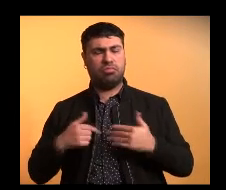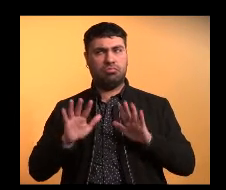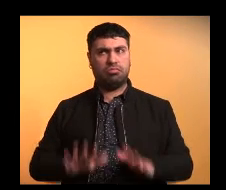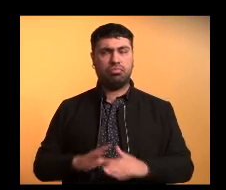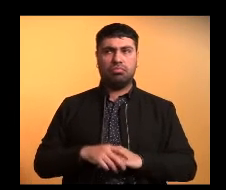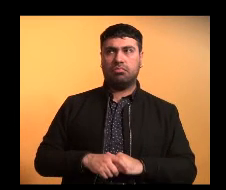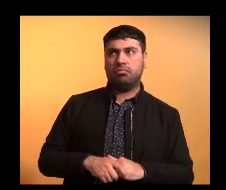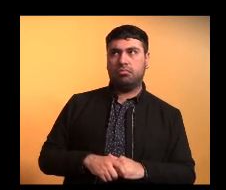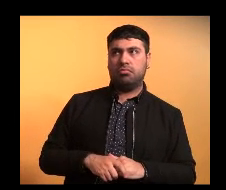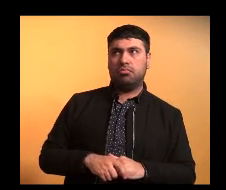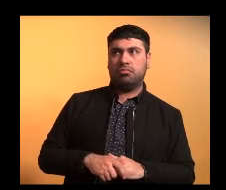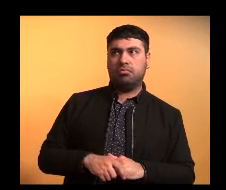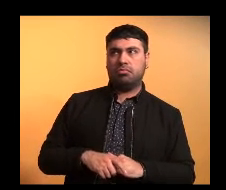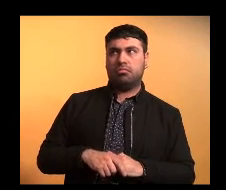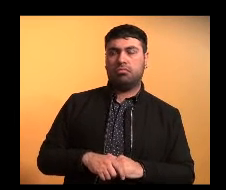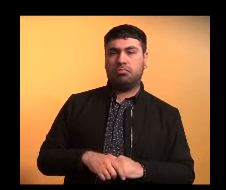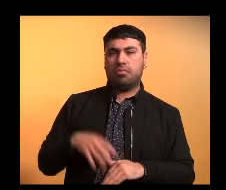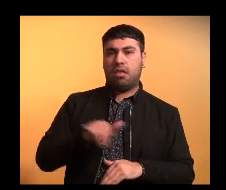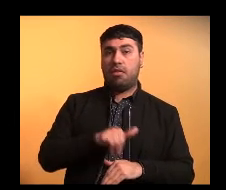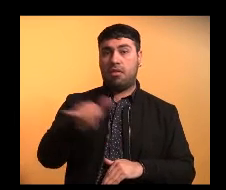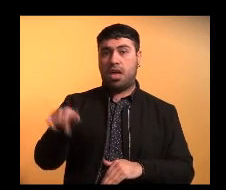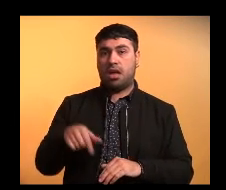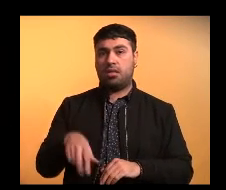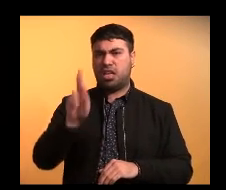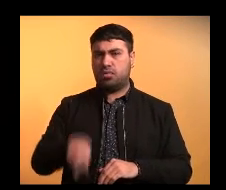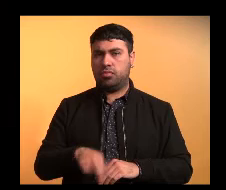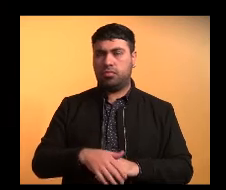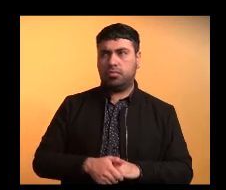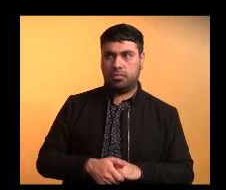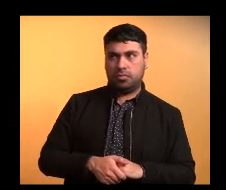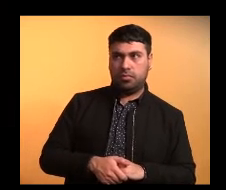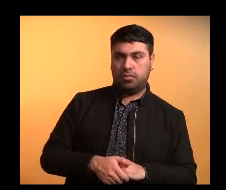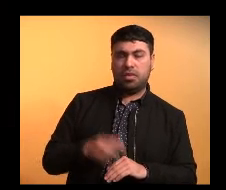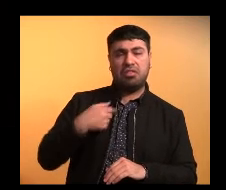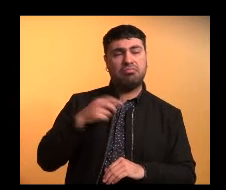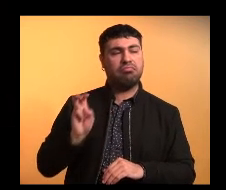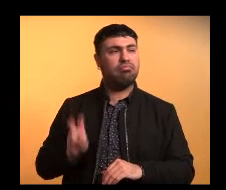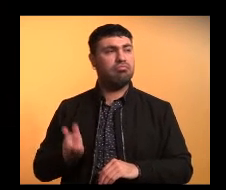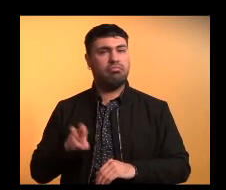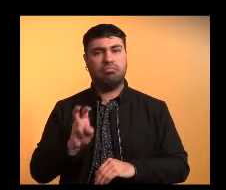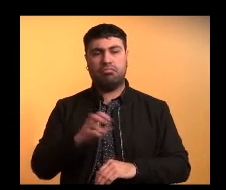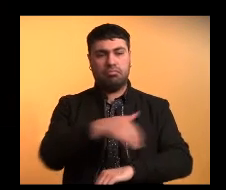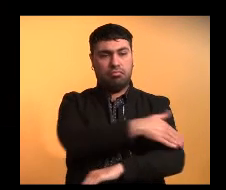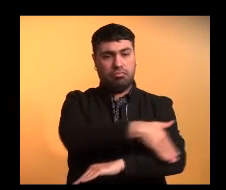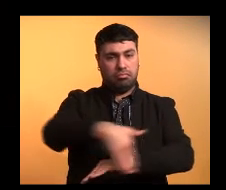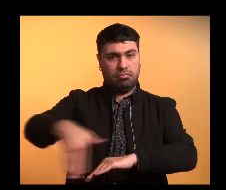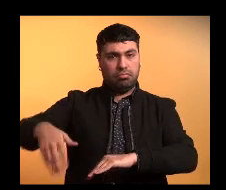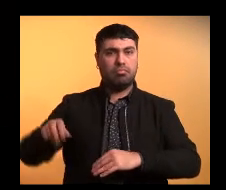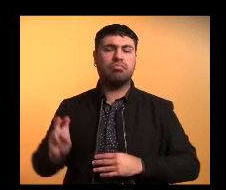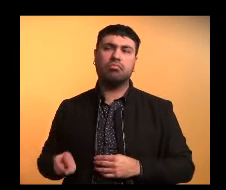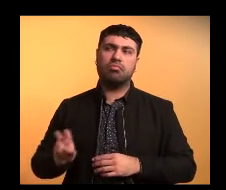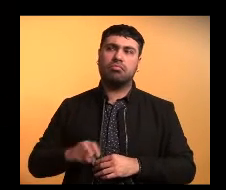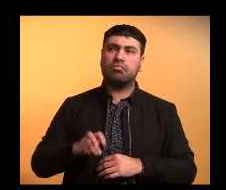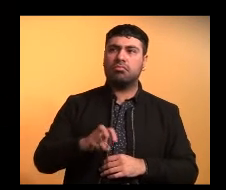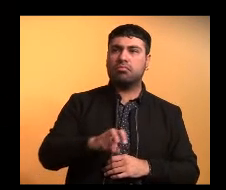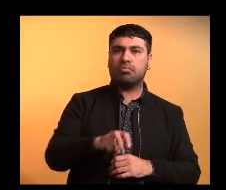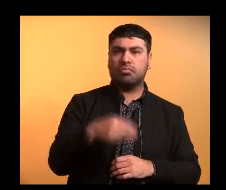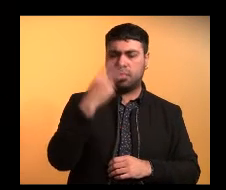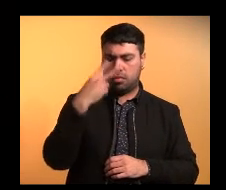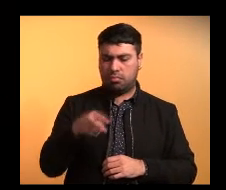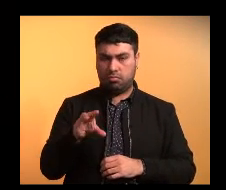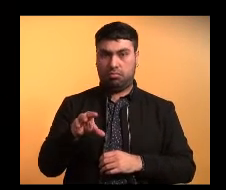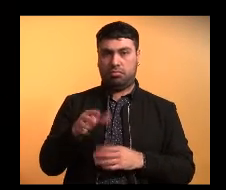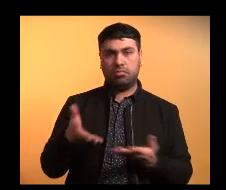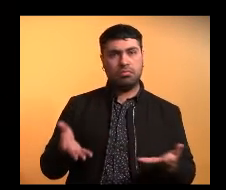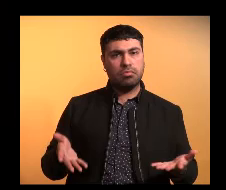estación en el sur, al sur del lugar donde estábamos, y salí a caminar por la playa, y en la playa encontré lo que ustedes están viendo